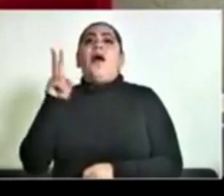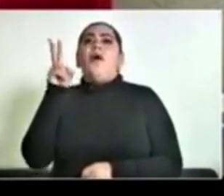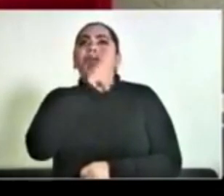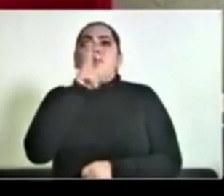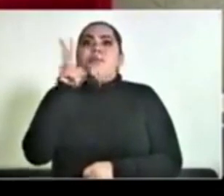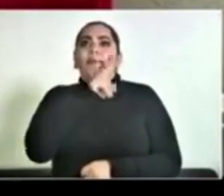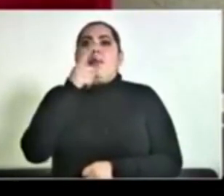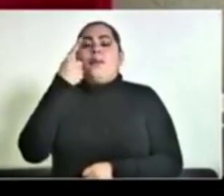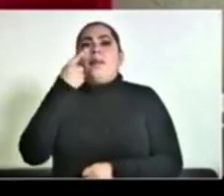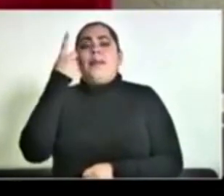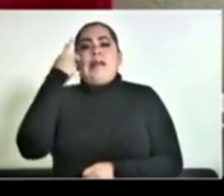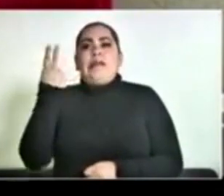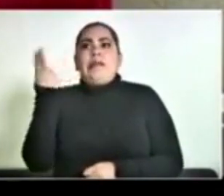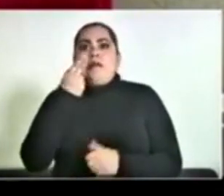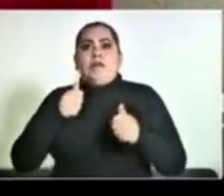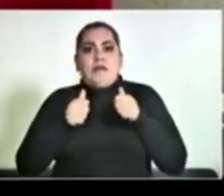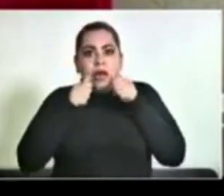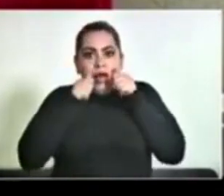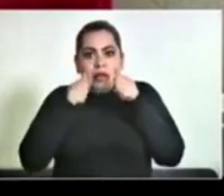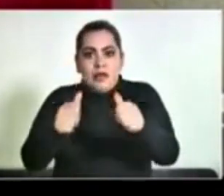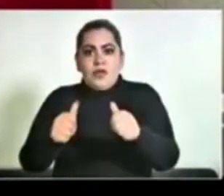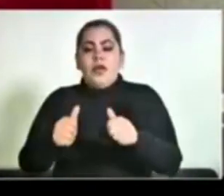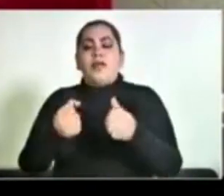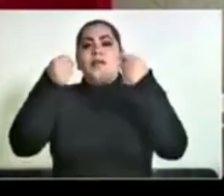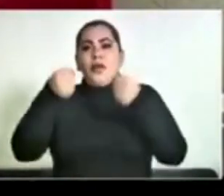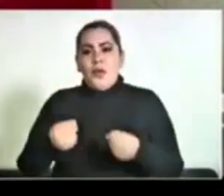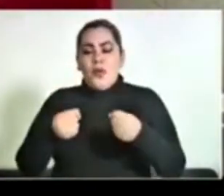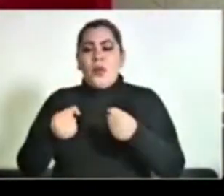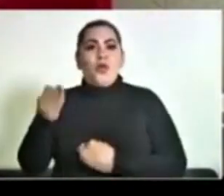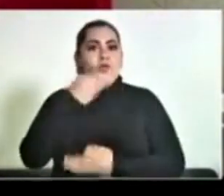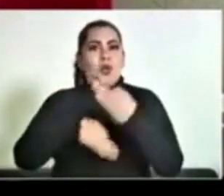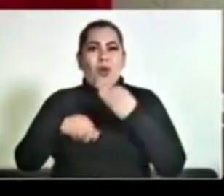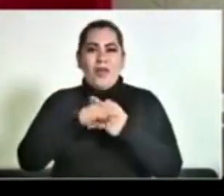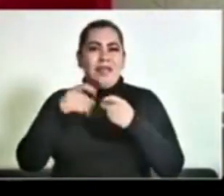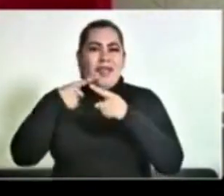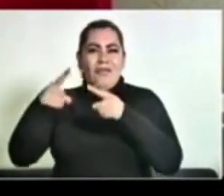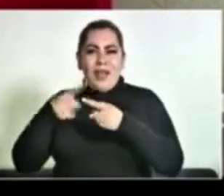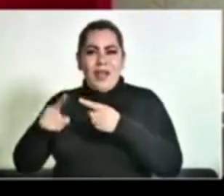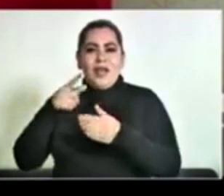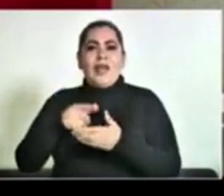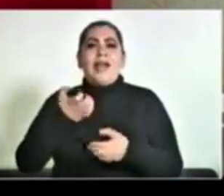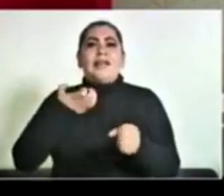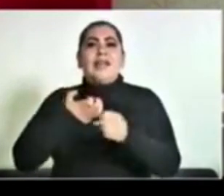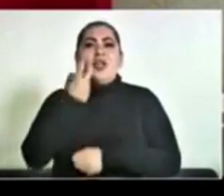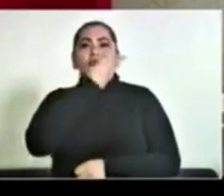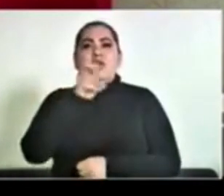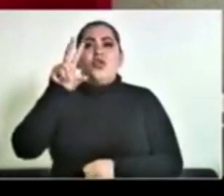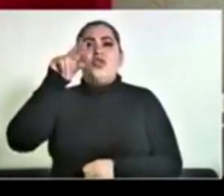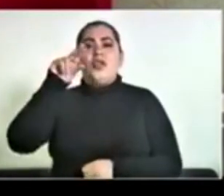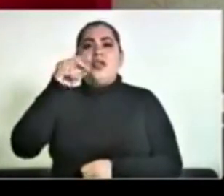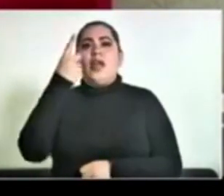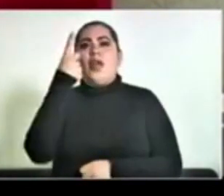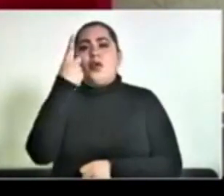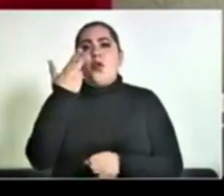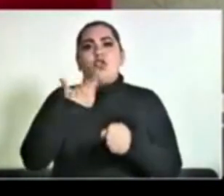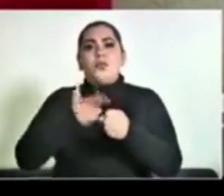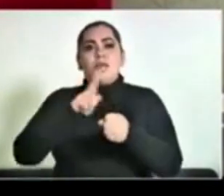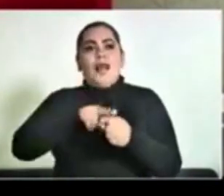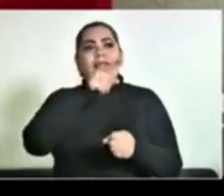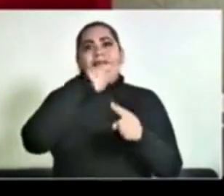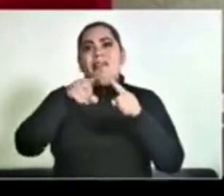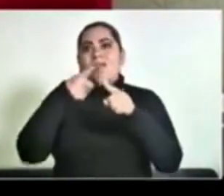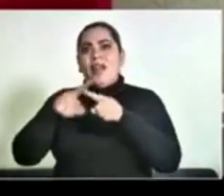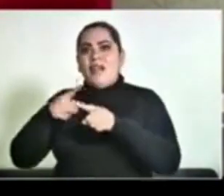ventiladores requeridos. El Seguro Social en todas sus unidades, en el Estado tienen 281